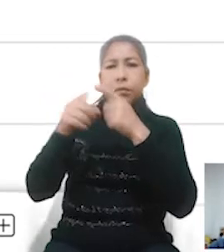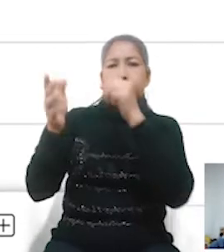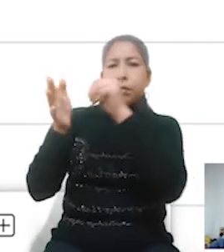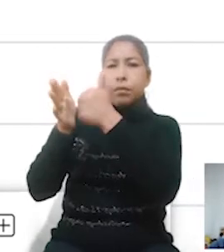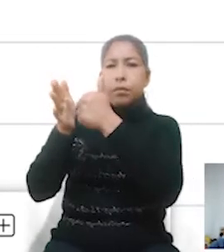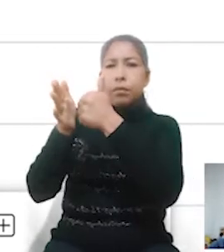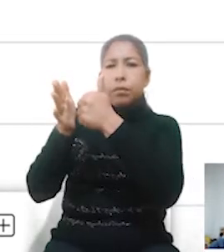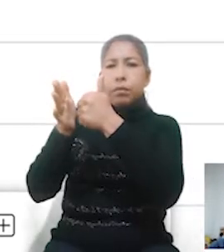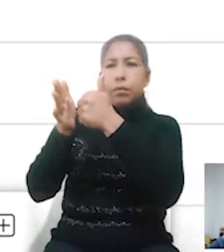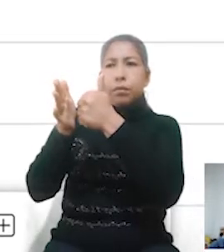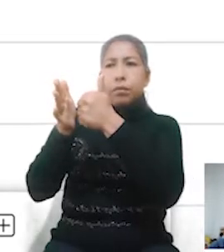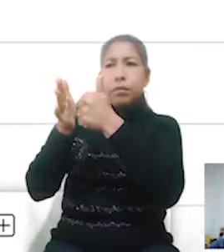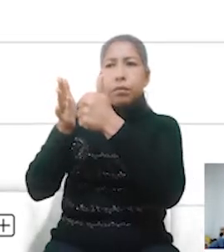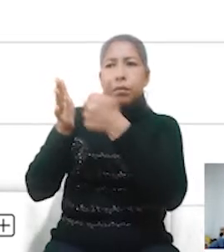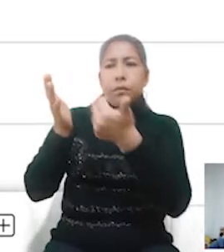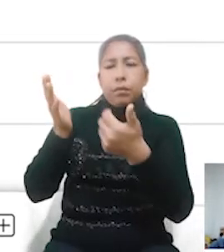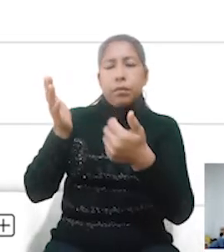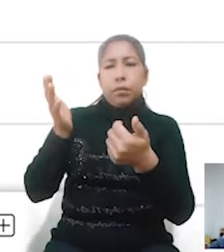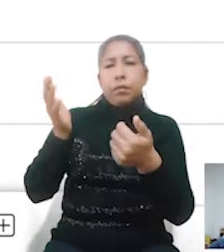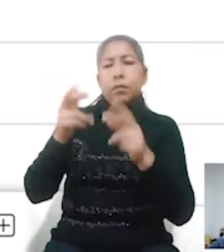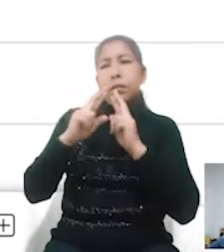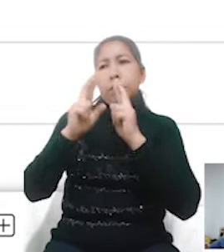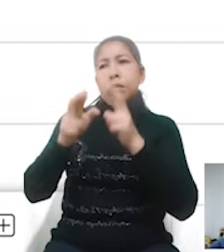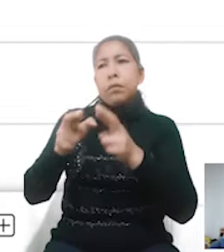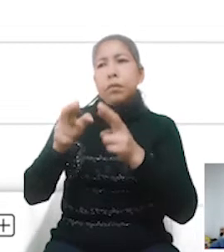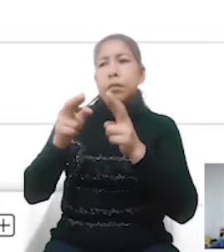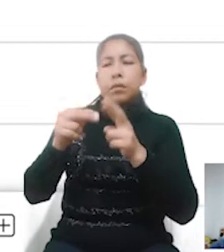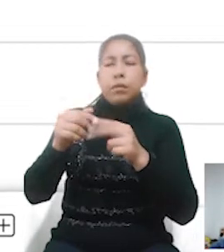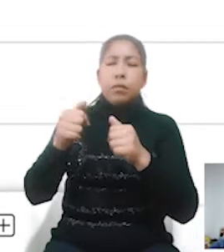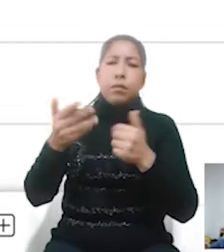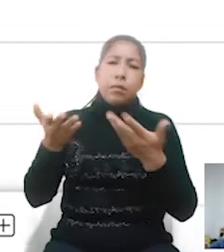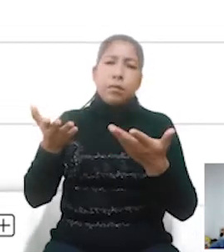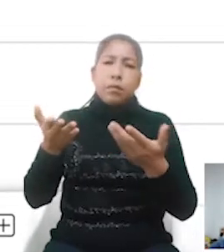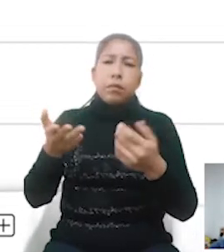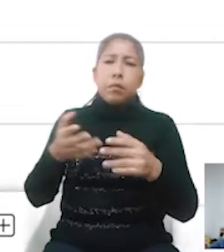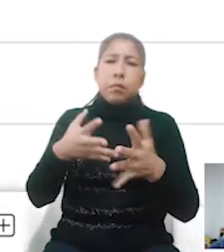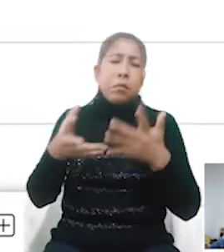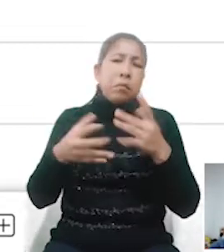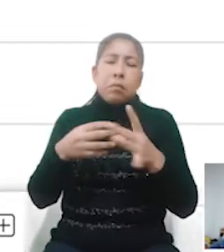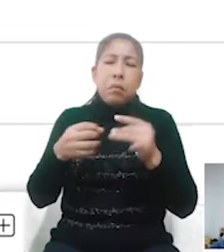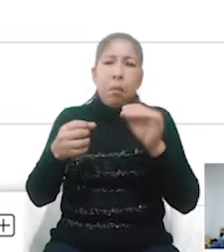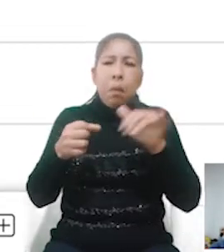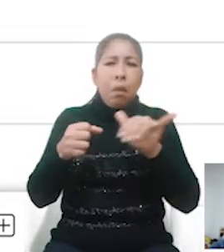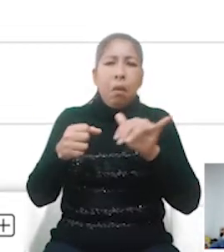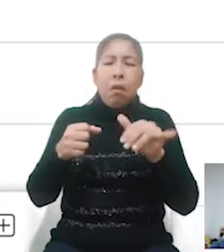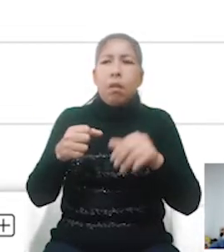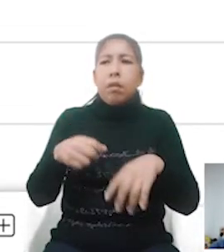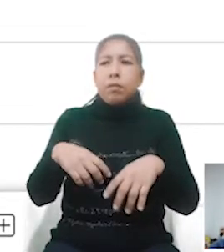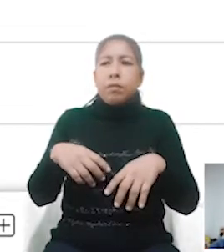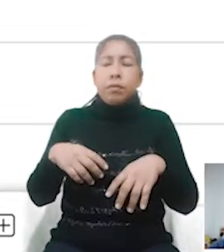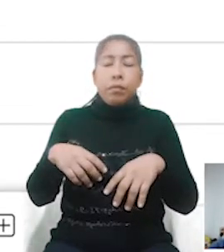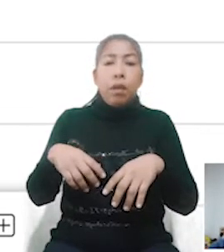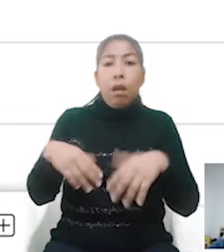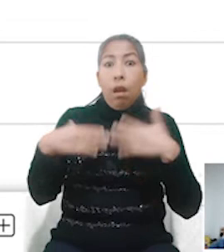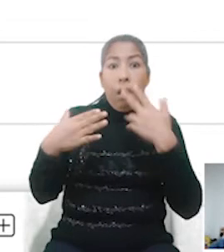pi dividido entre 6, y tenemos como resultado pi por la simplificación o su valor en decimales.